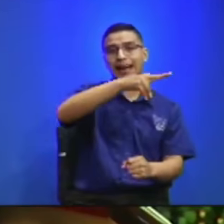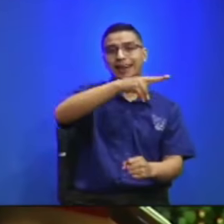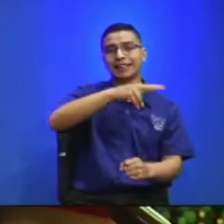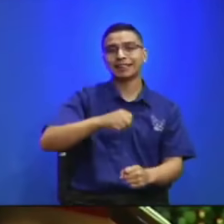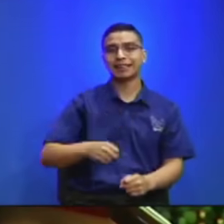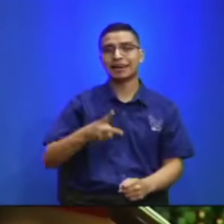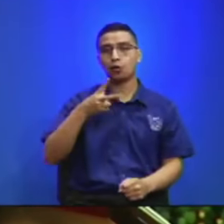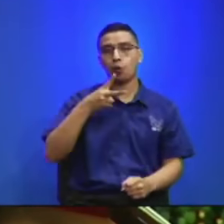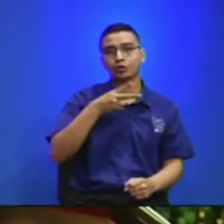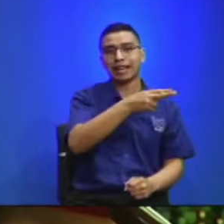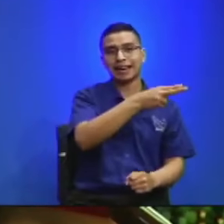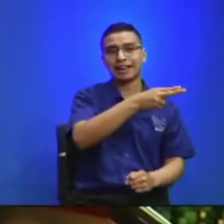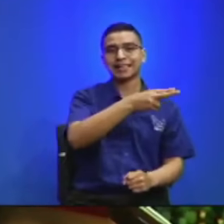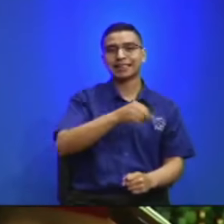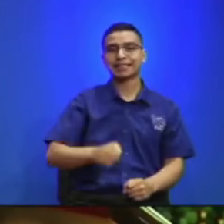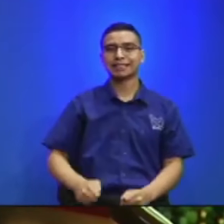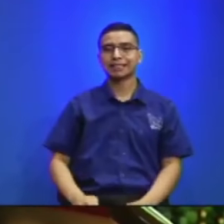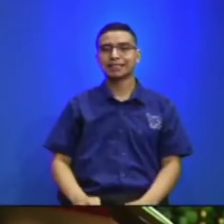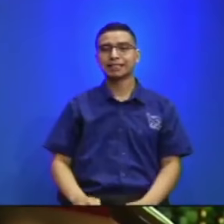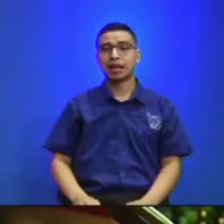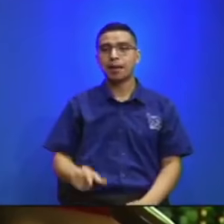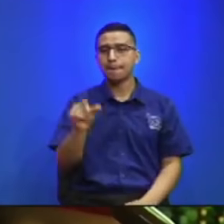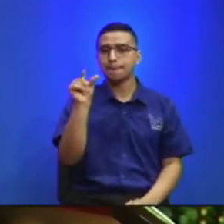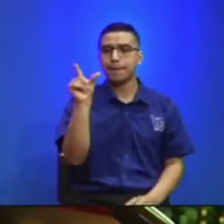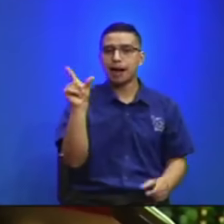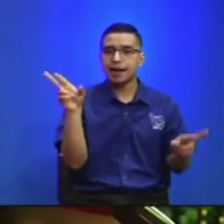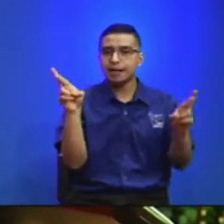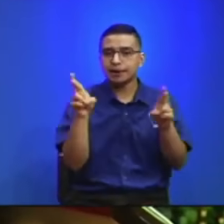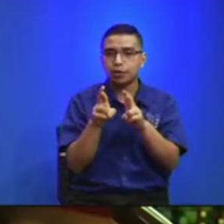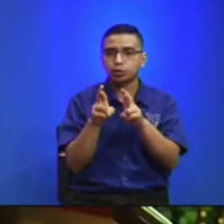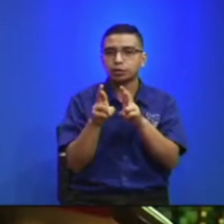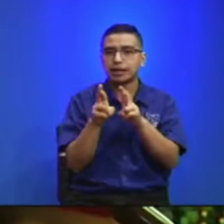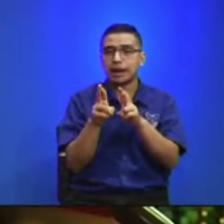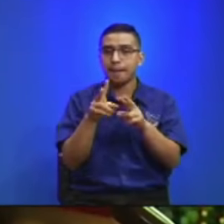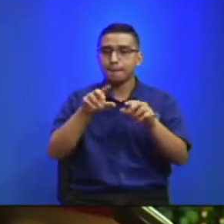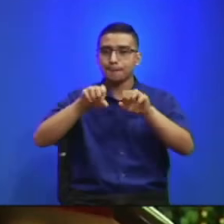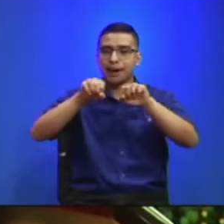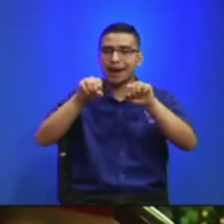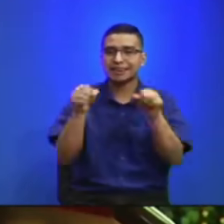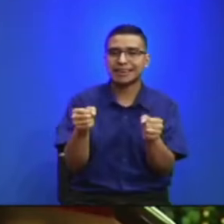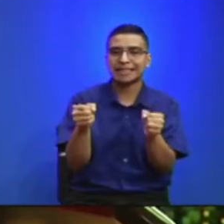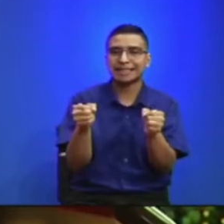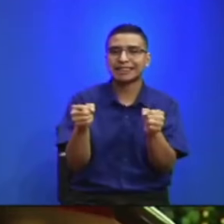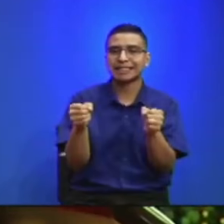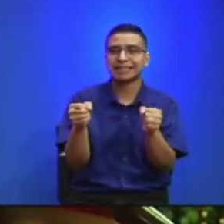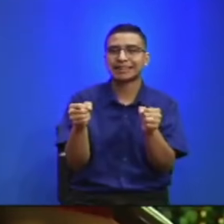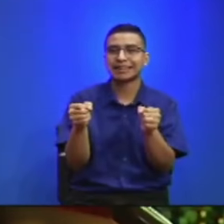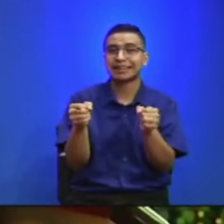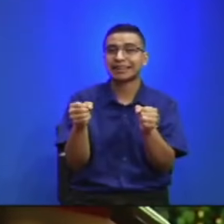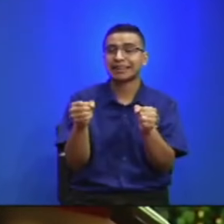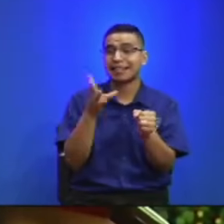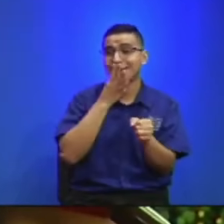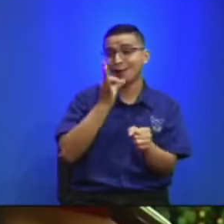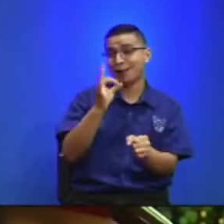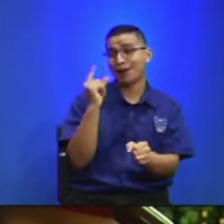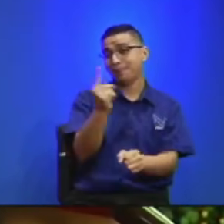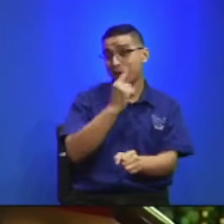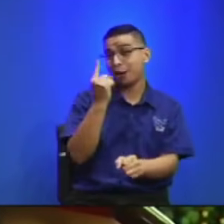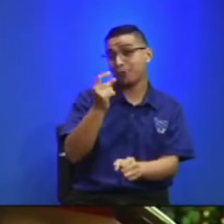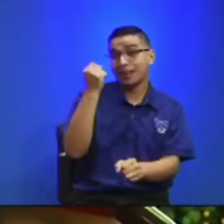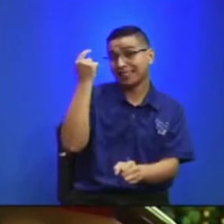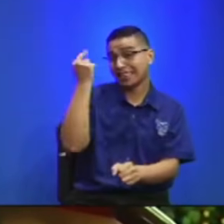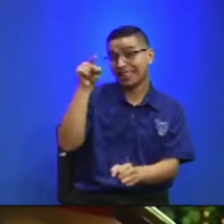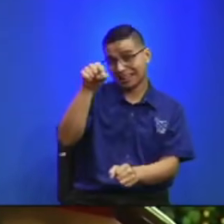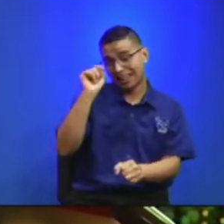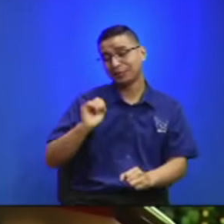amputar reducir partir cirujano minimizar